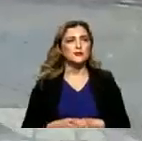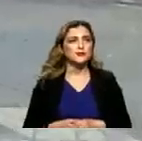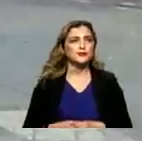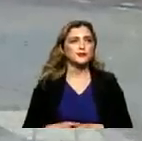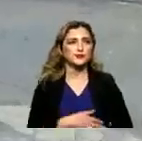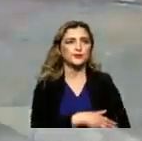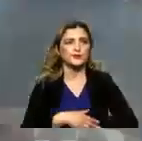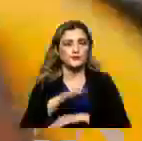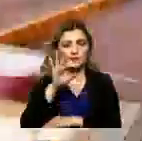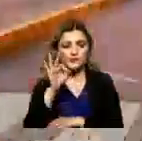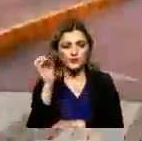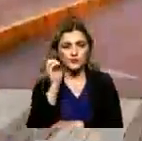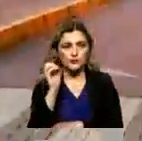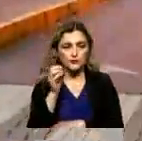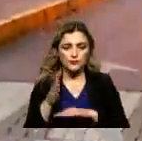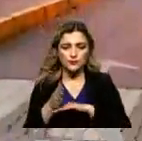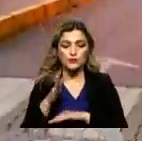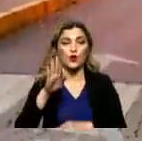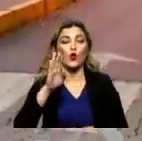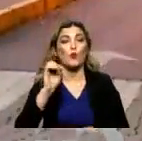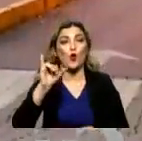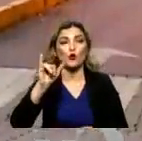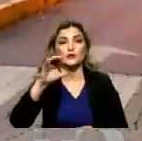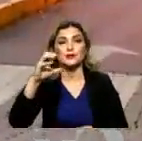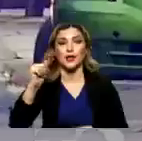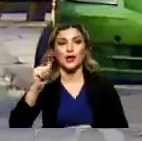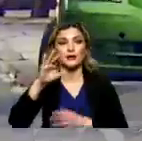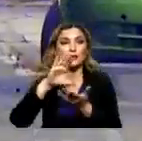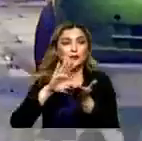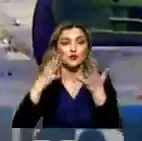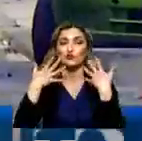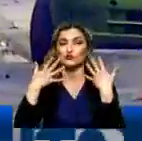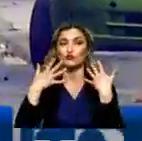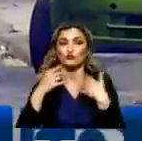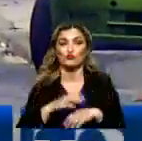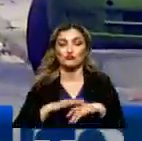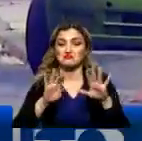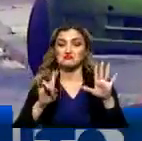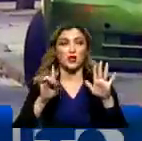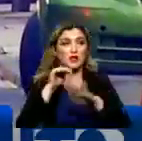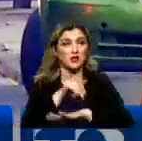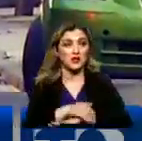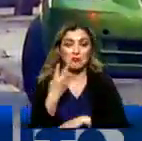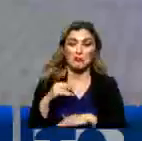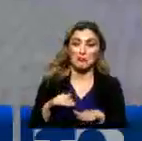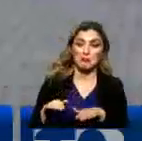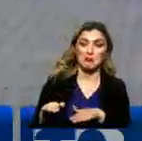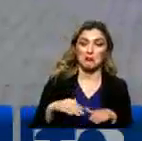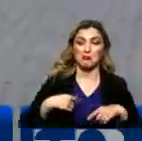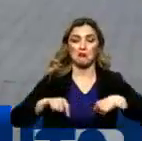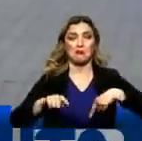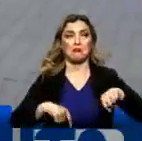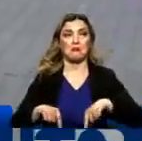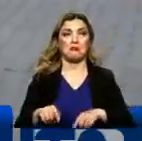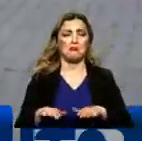Intersección de la avenida 9 de octubre con la calle Boyacá, pleno centro de la ciudad. Así lucía cerca de las 6 de la tarde de este martes, bajo